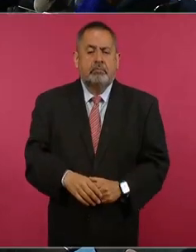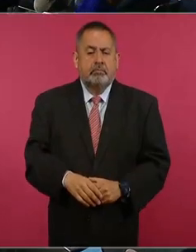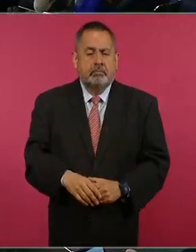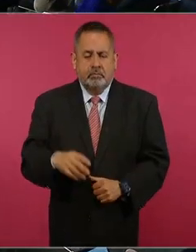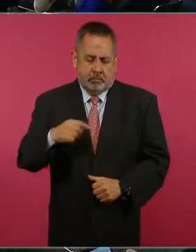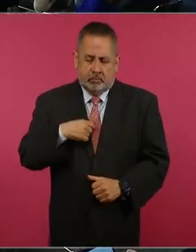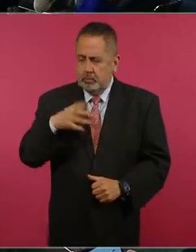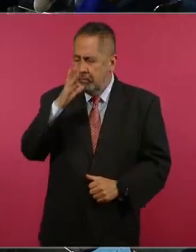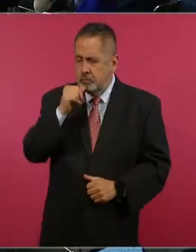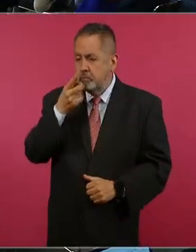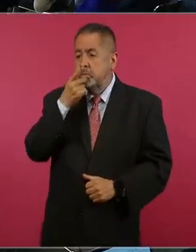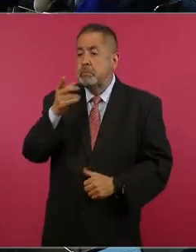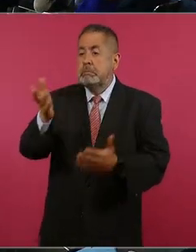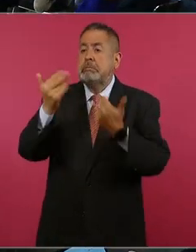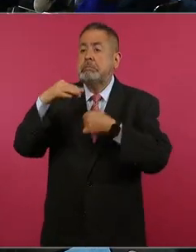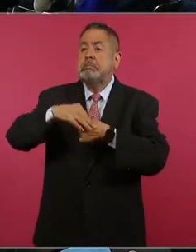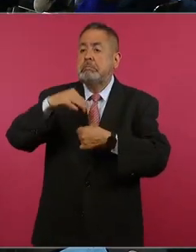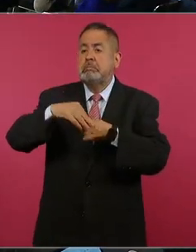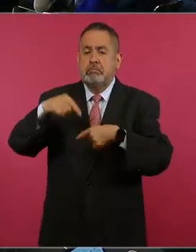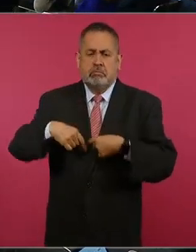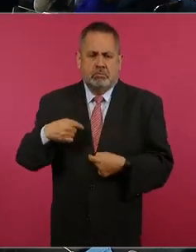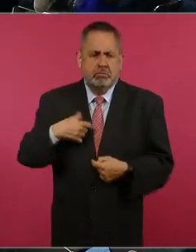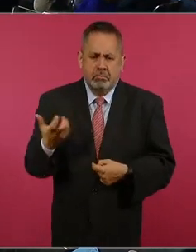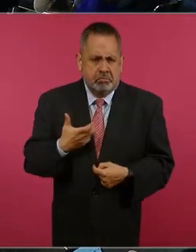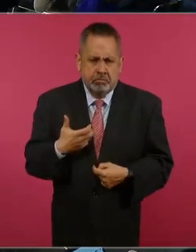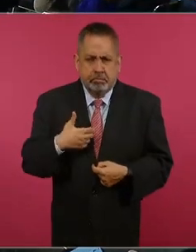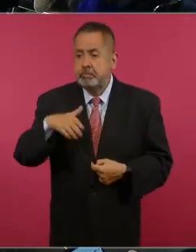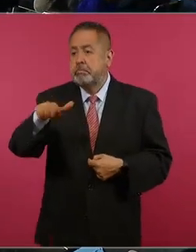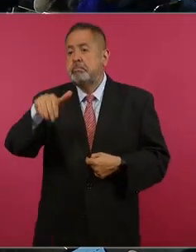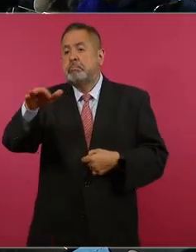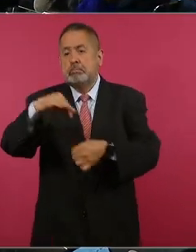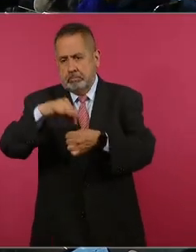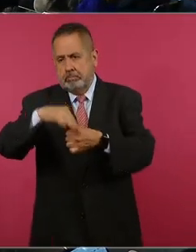Eso no lo haríamos, no lo hacemos,